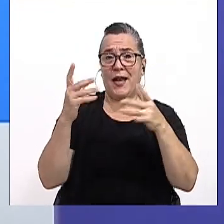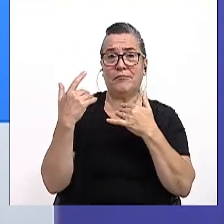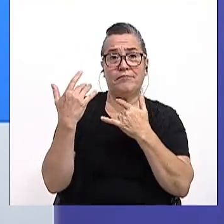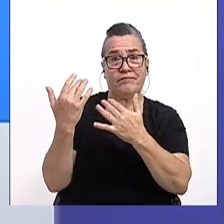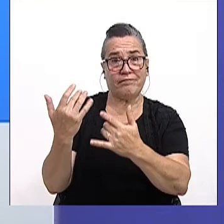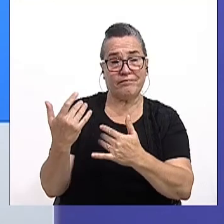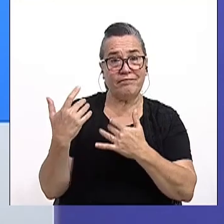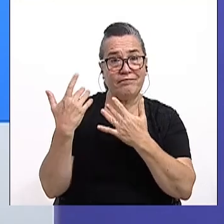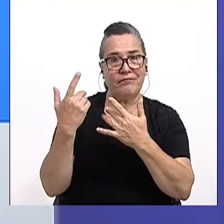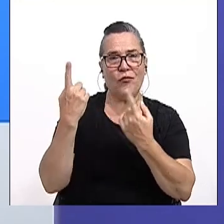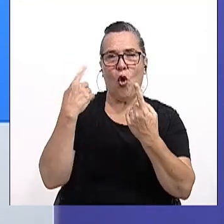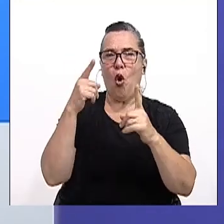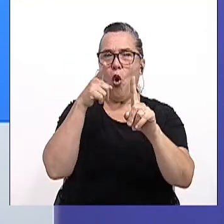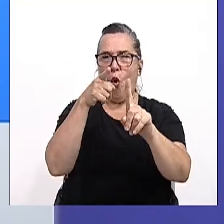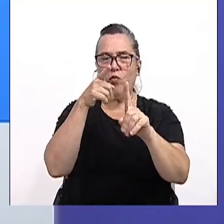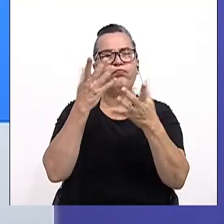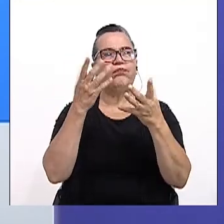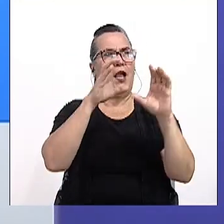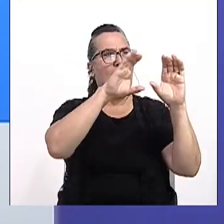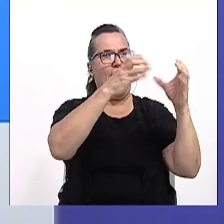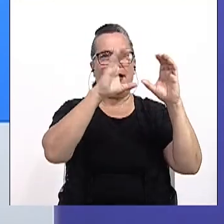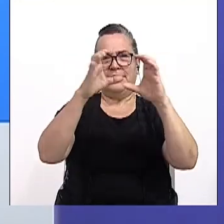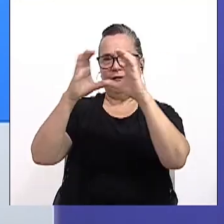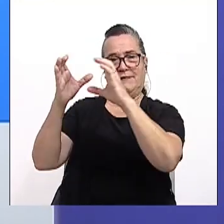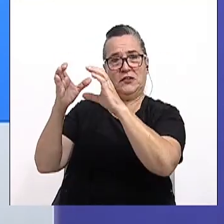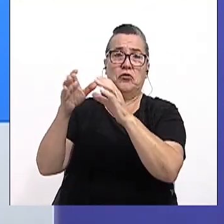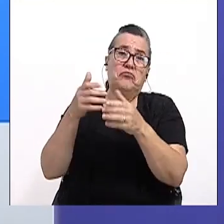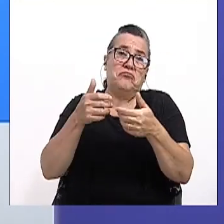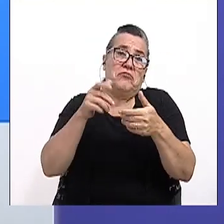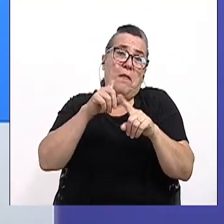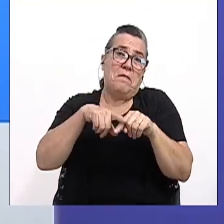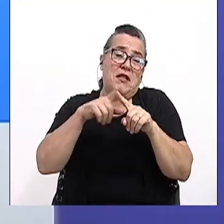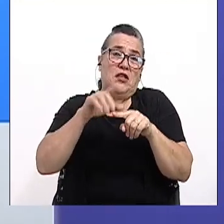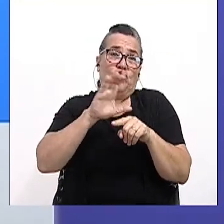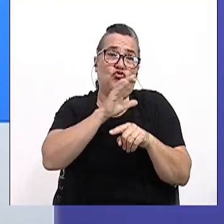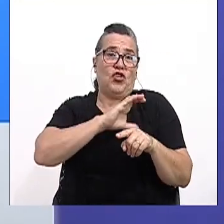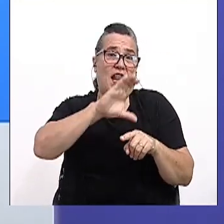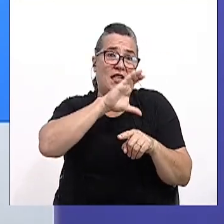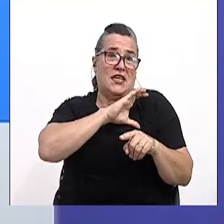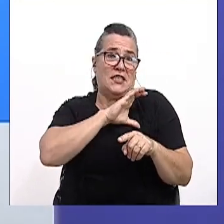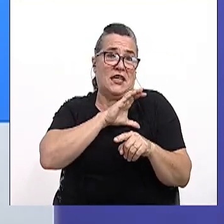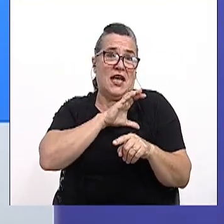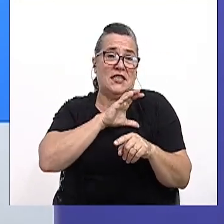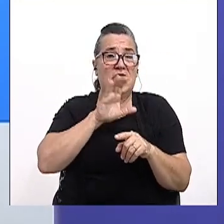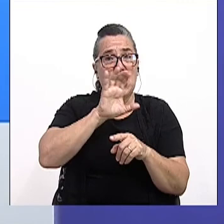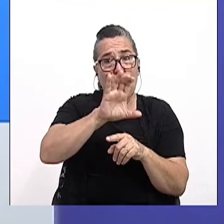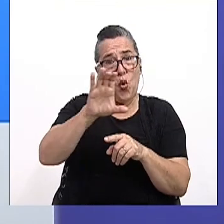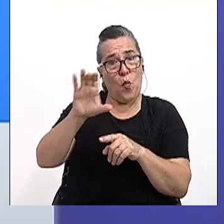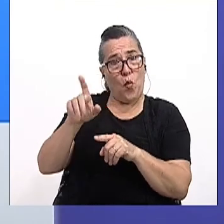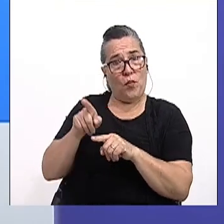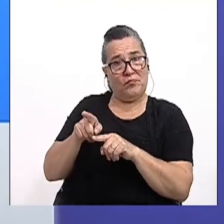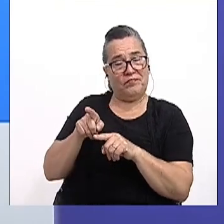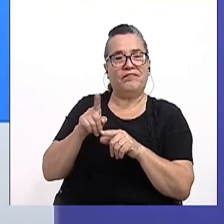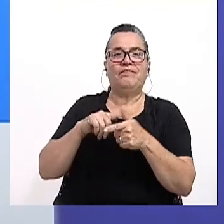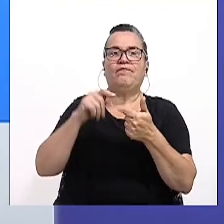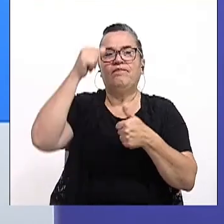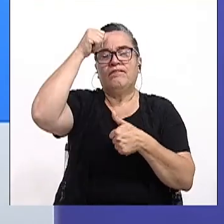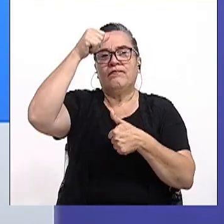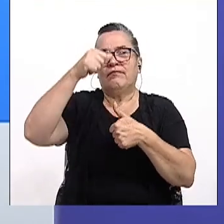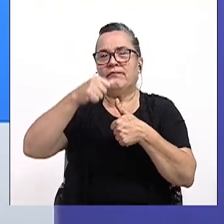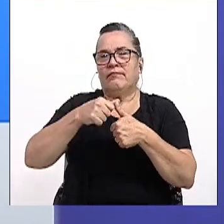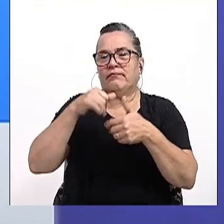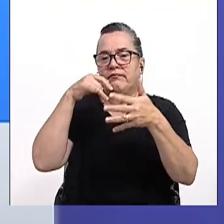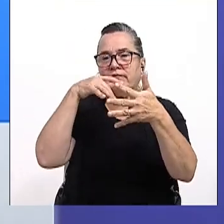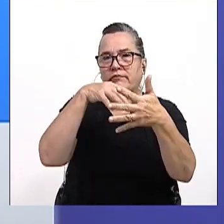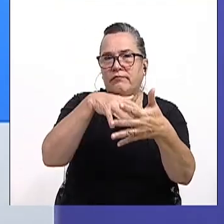que logren clasificar muy bien los materiales según sus propiedades y sus características. Recordemos,